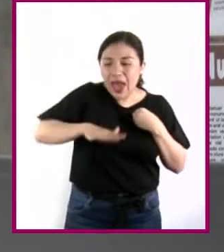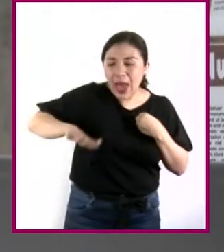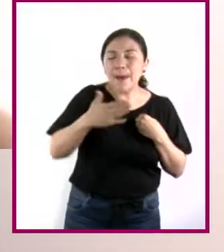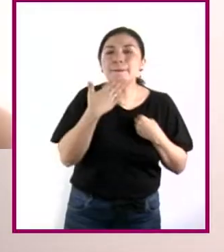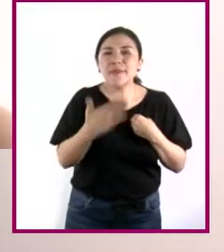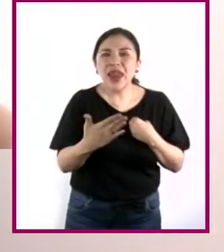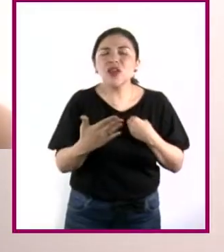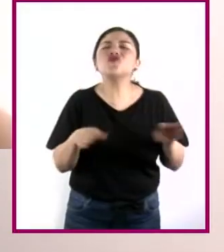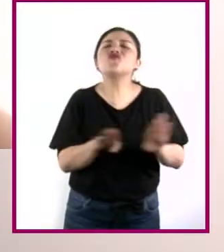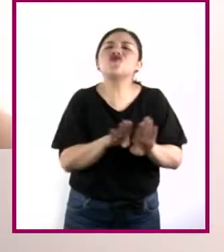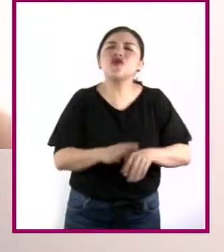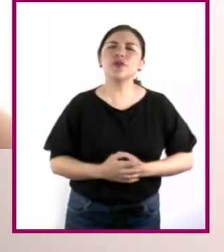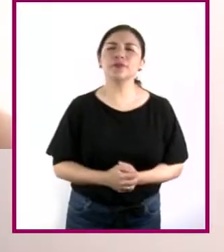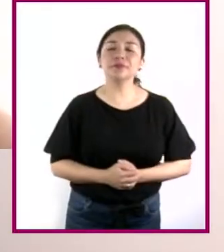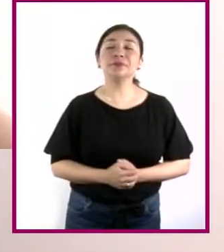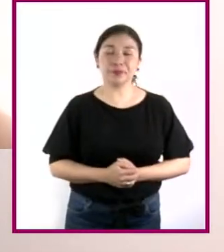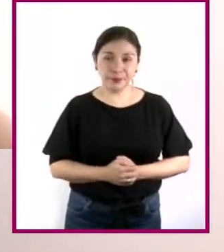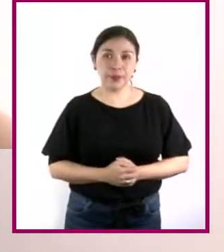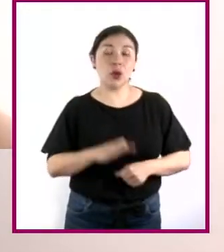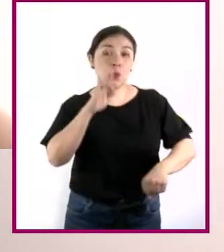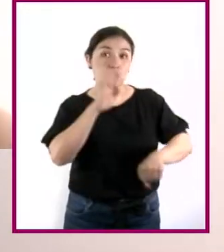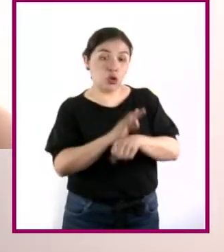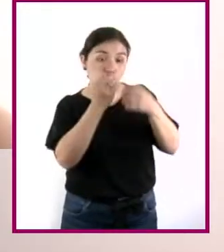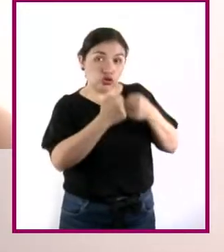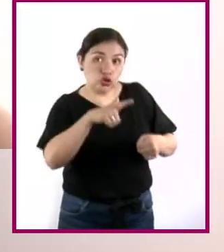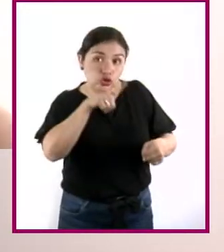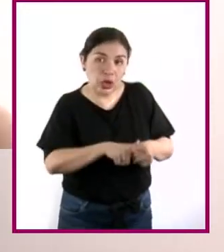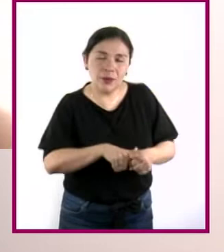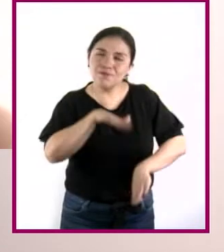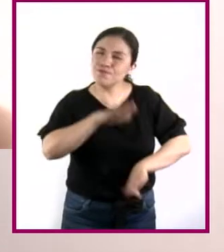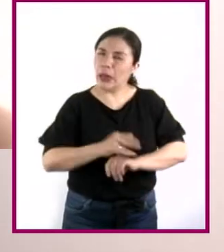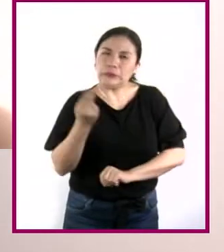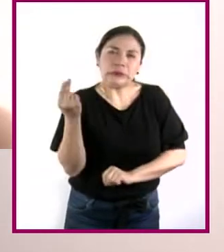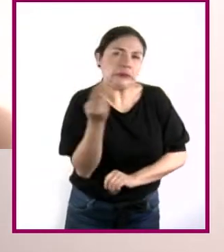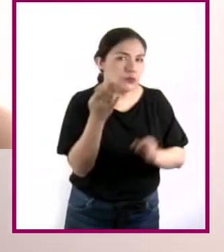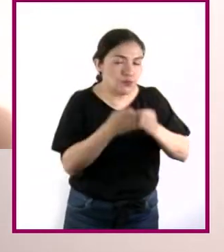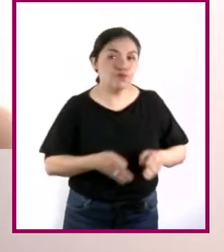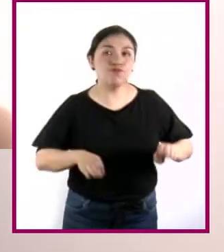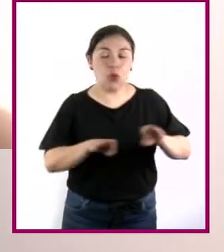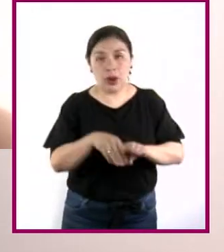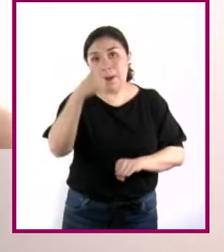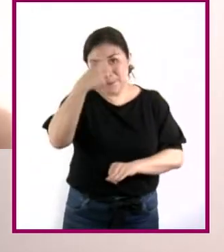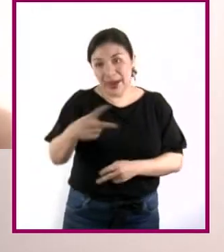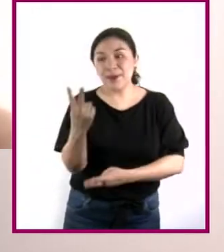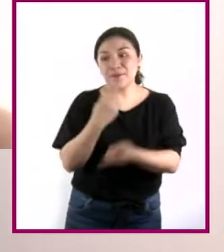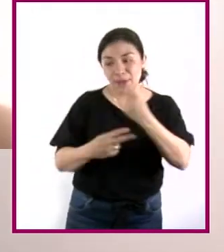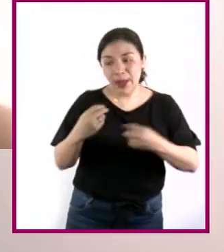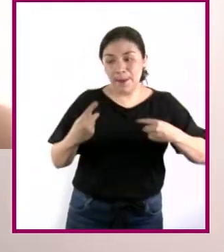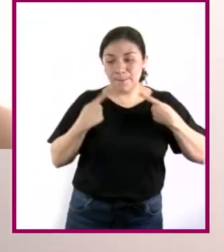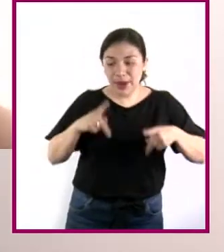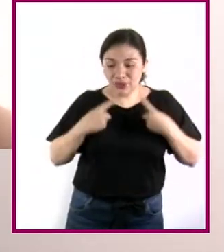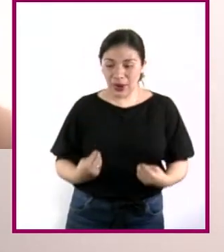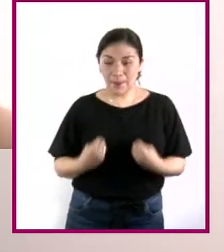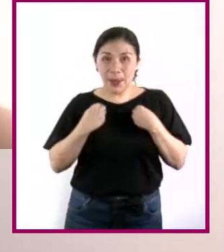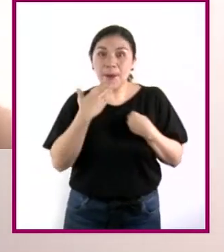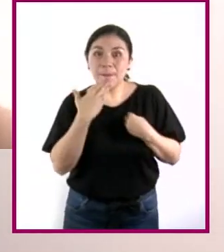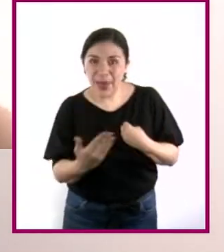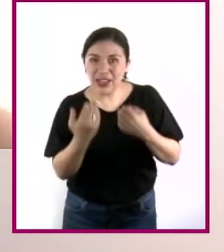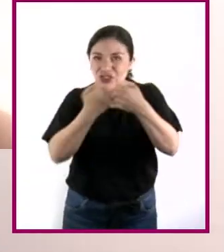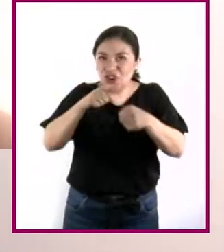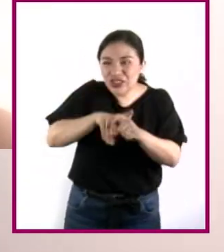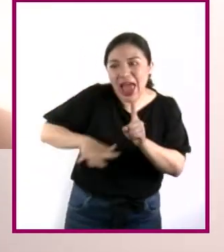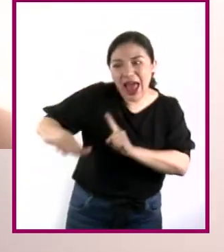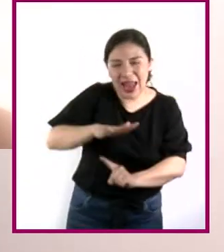sociedad? Pues las medidas de protección social son esenciales, no solo para incrementar el bienestar social